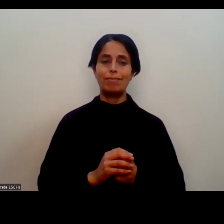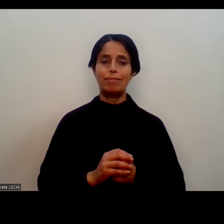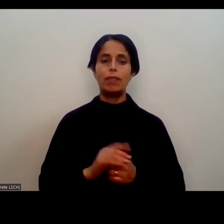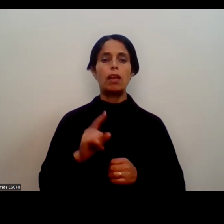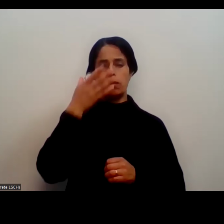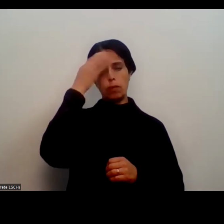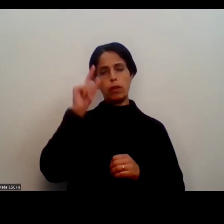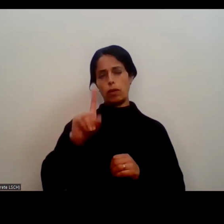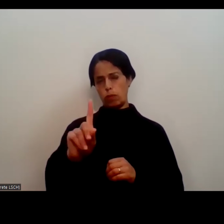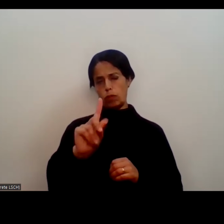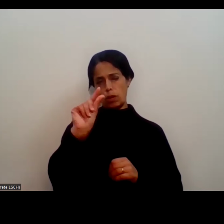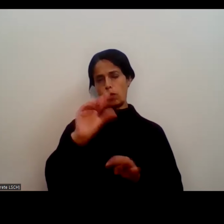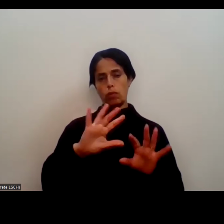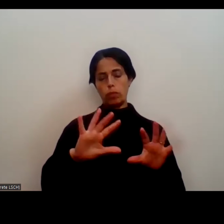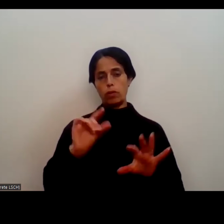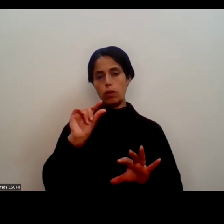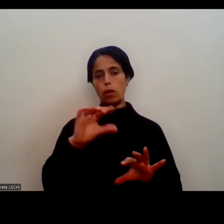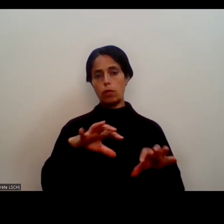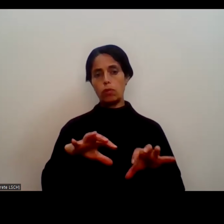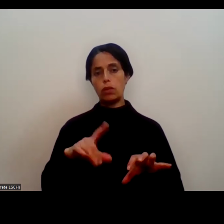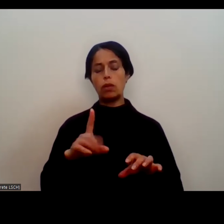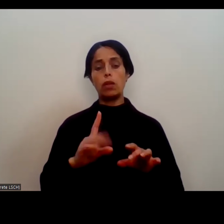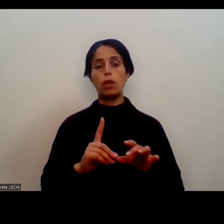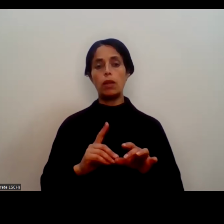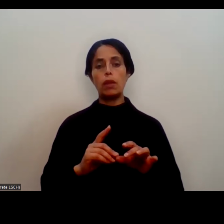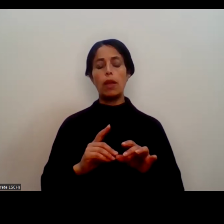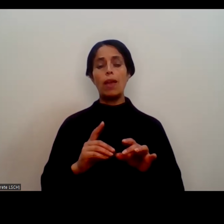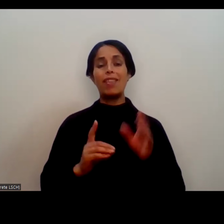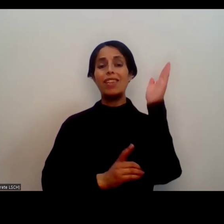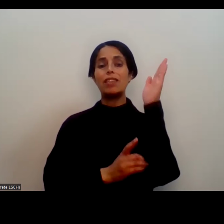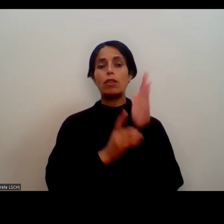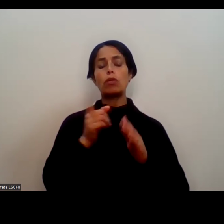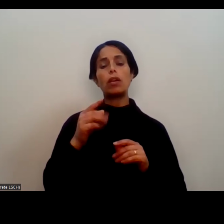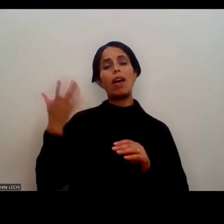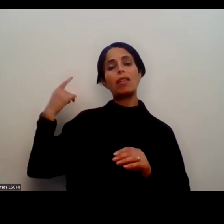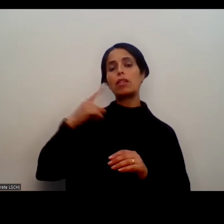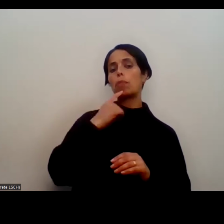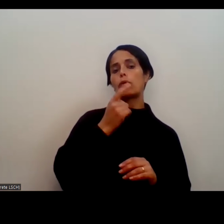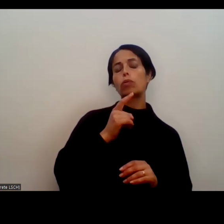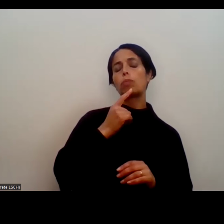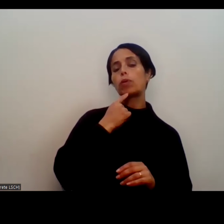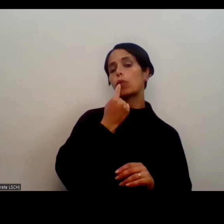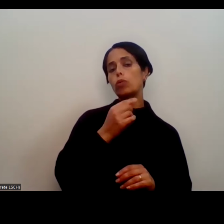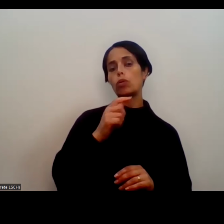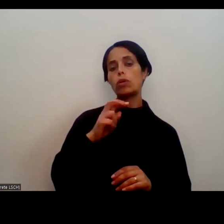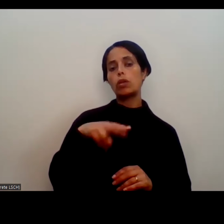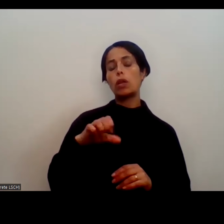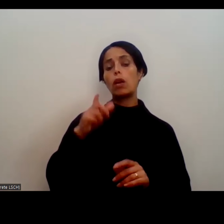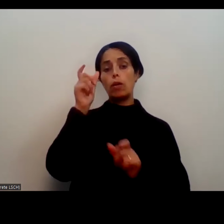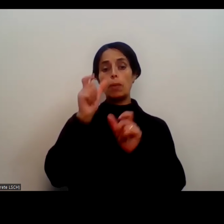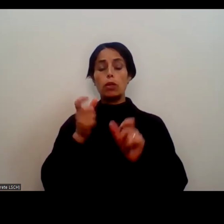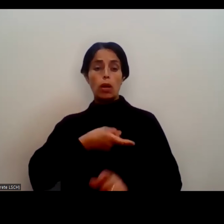una cosita respecto a la evolución que preguntó Trinidad. ¿Mm? Cuando llegan los